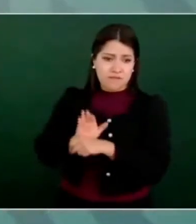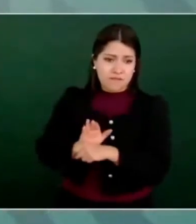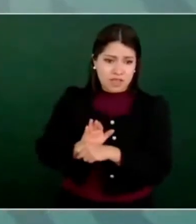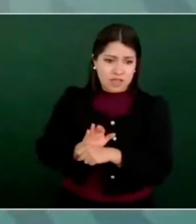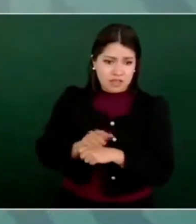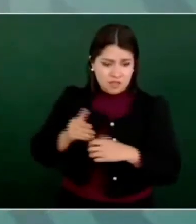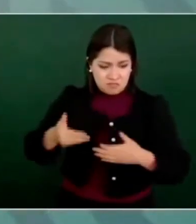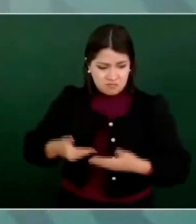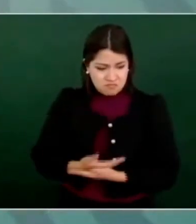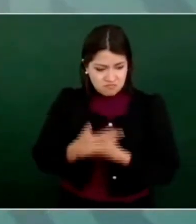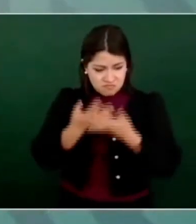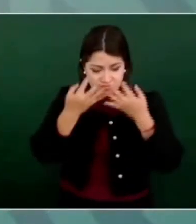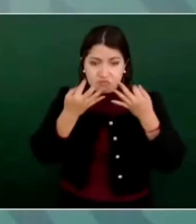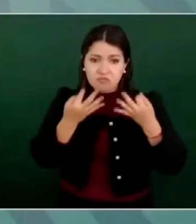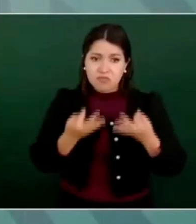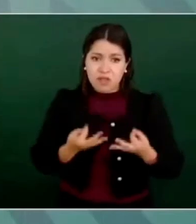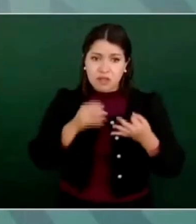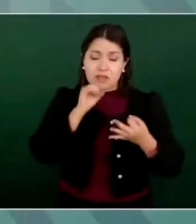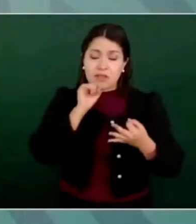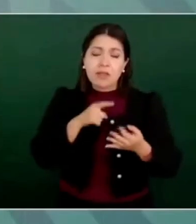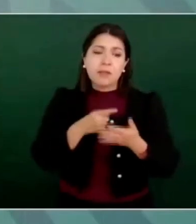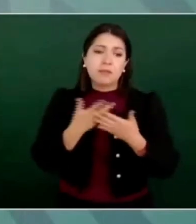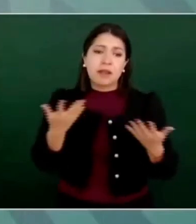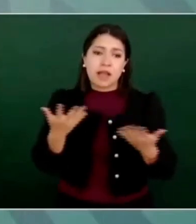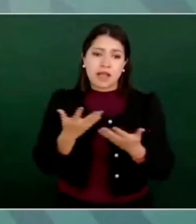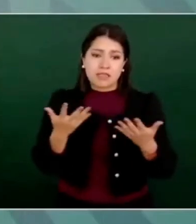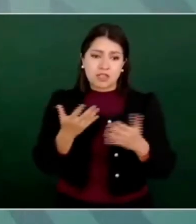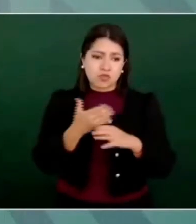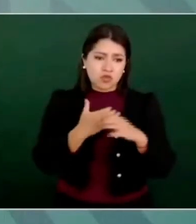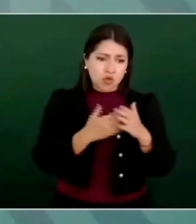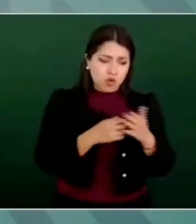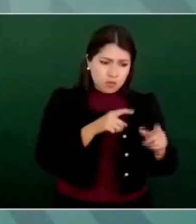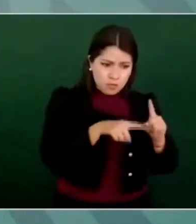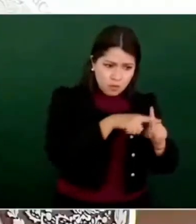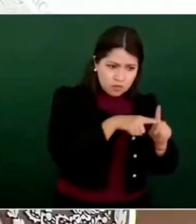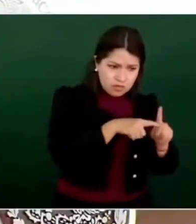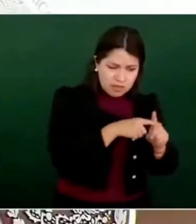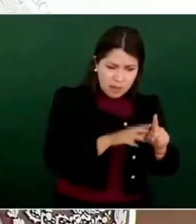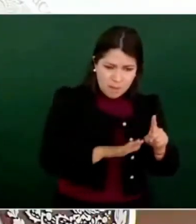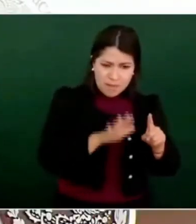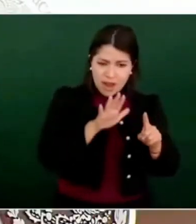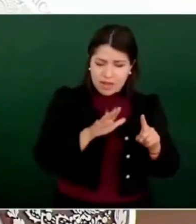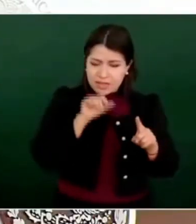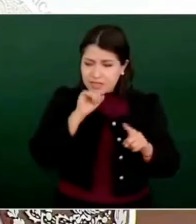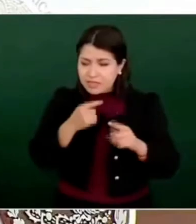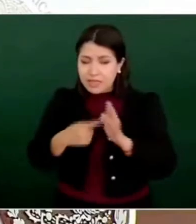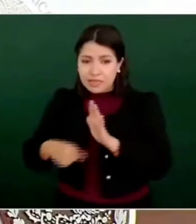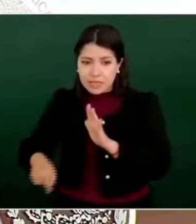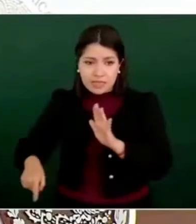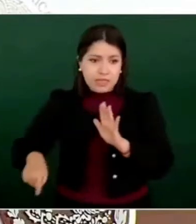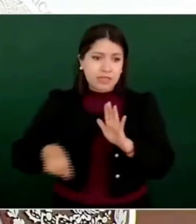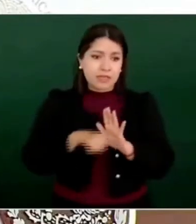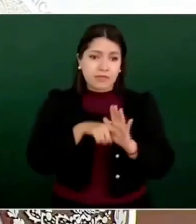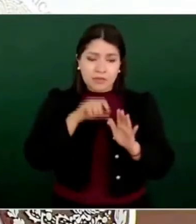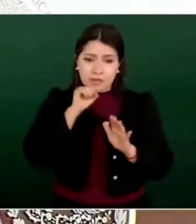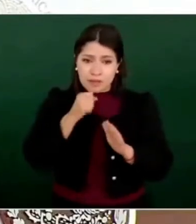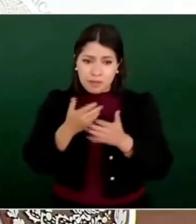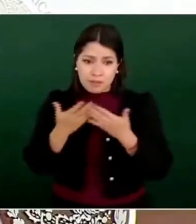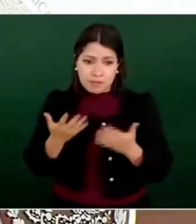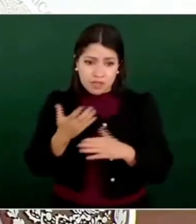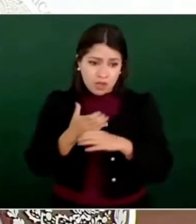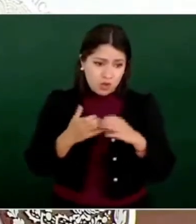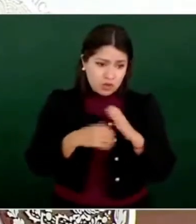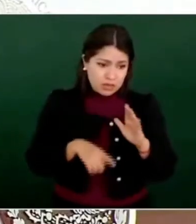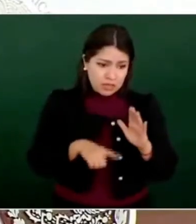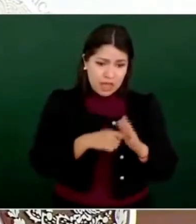nacionalidad, hacer de sus virtudes un crimen y de los vicios propios una virtud. Pero hay una